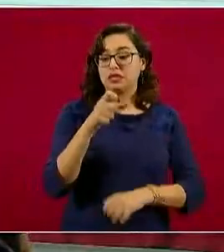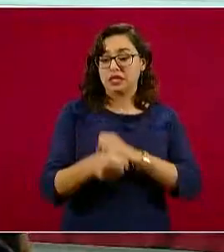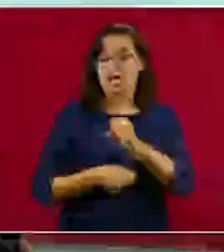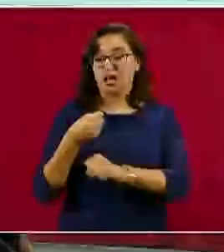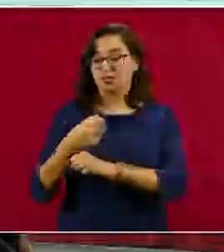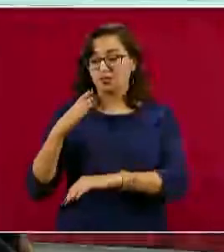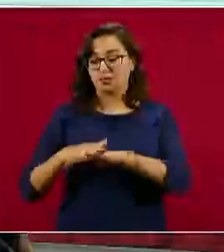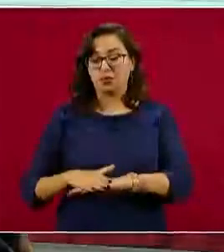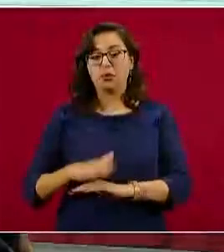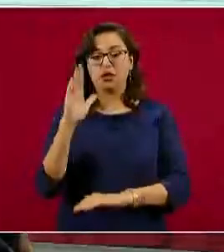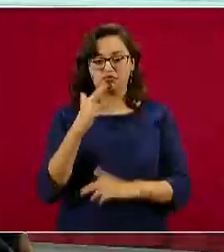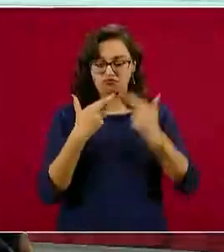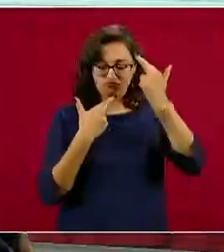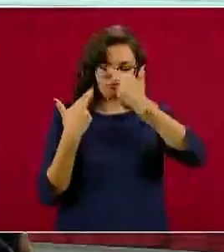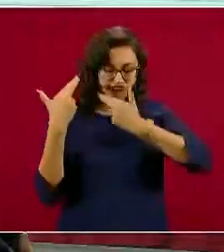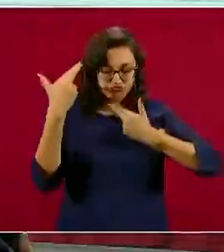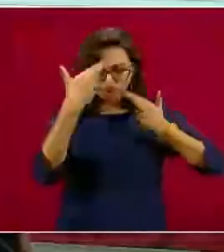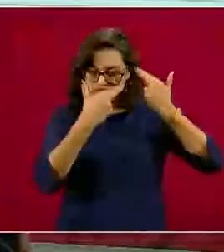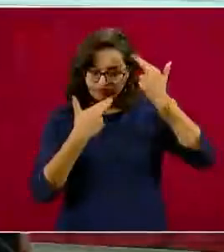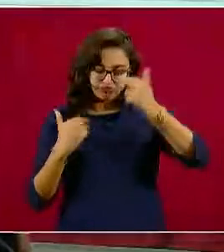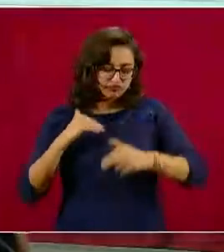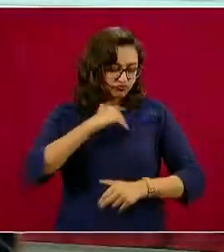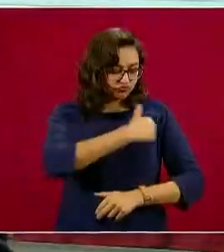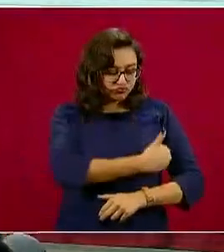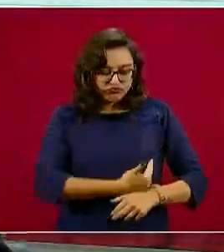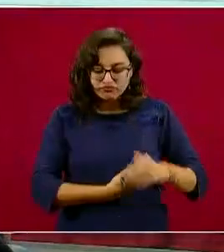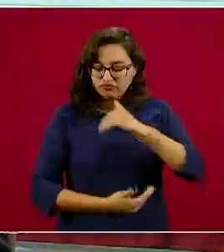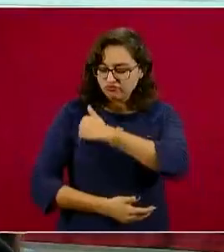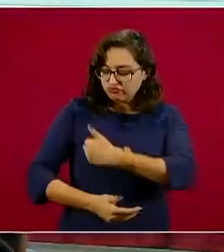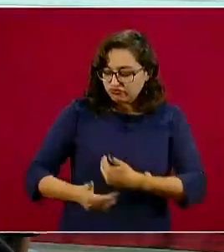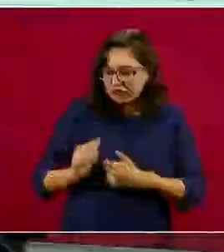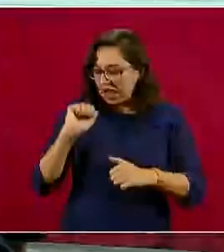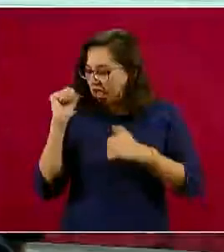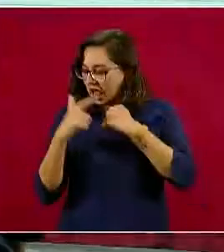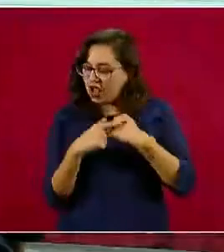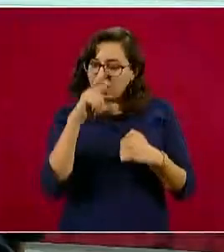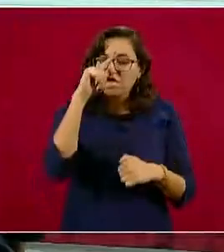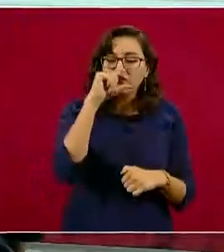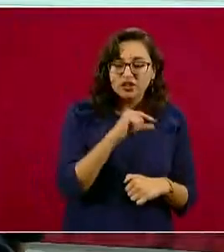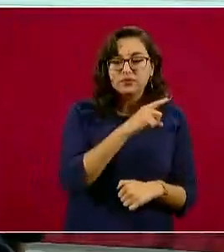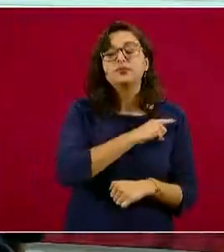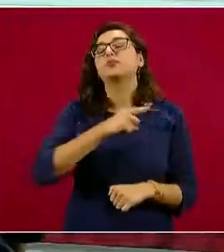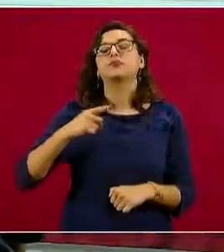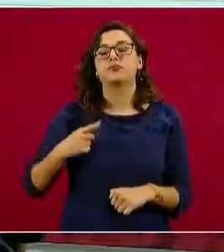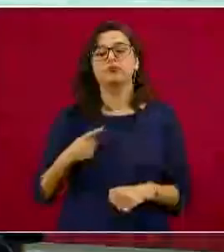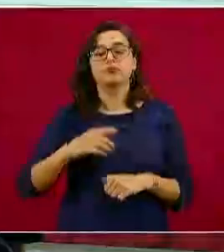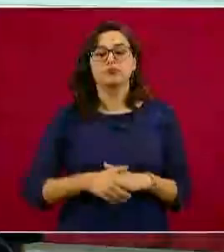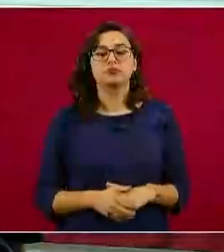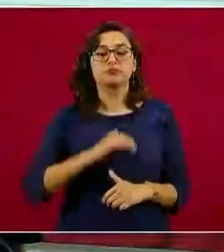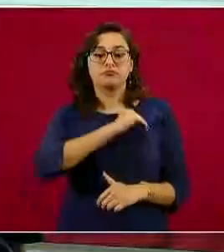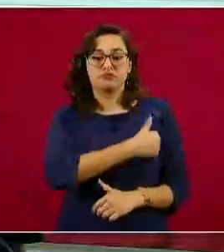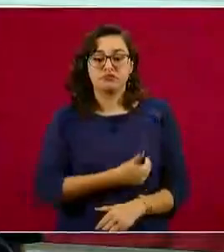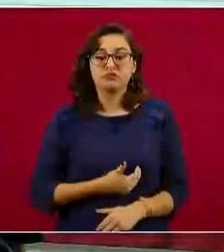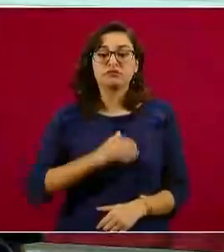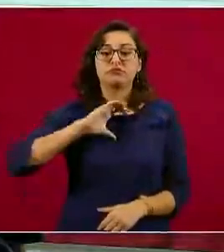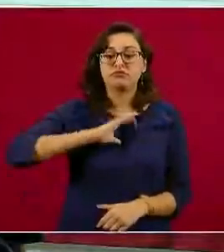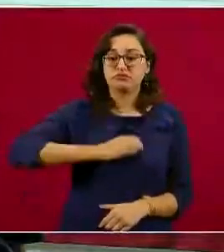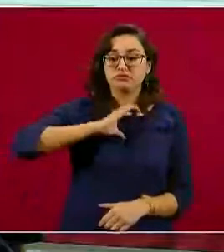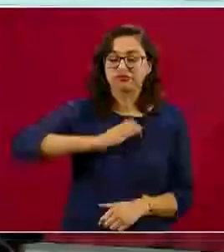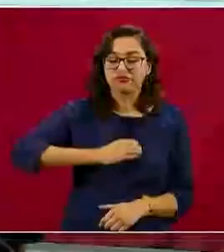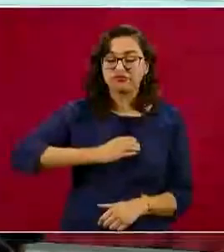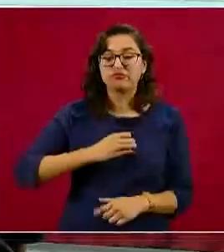tendría que poderse explorar los senos y detectar irregularidades. El cáncer de mama es un cáncer que inicia